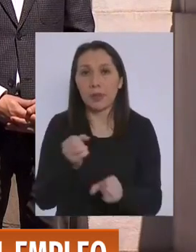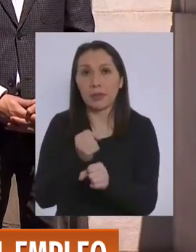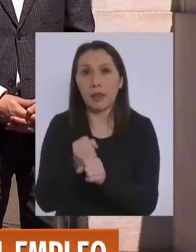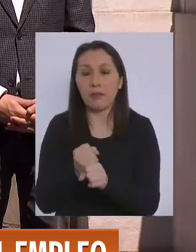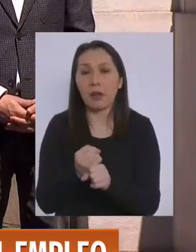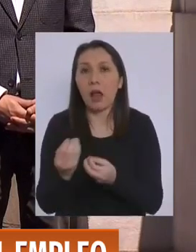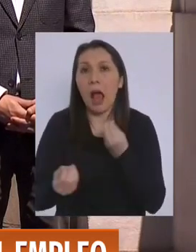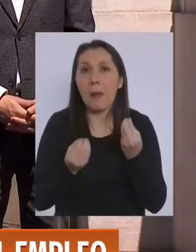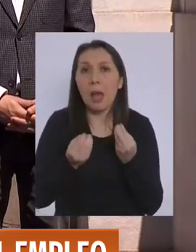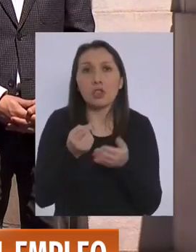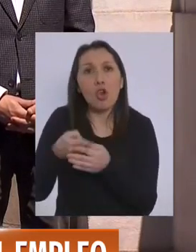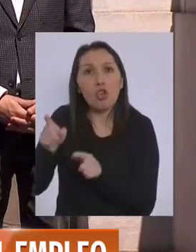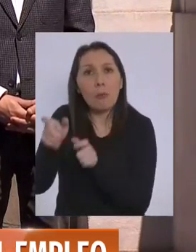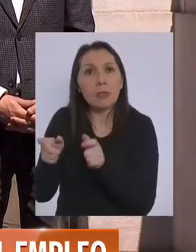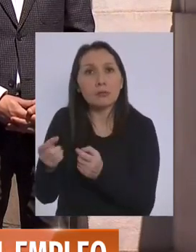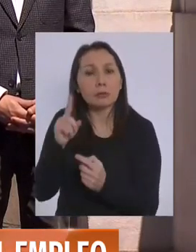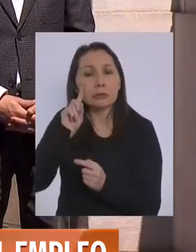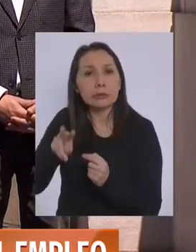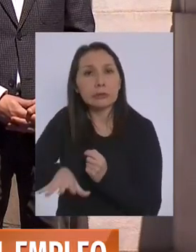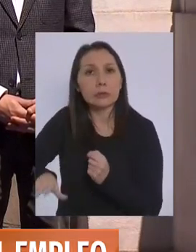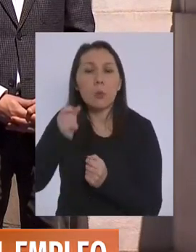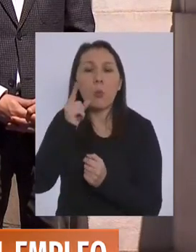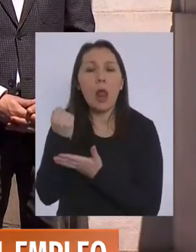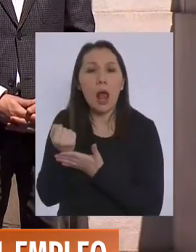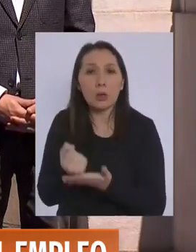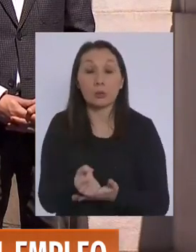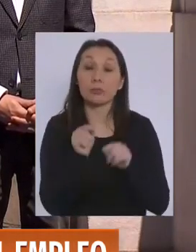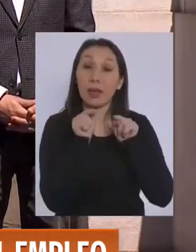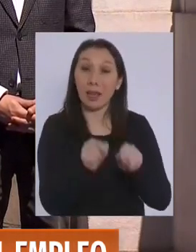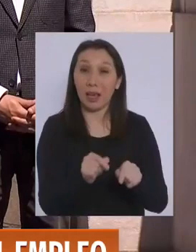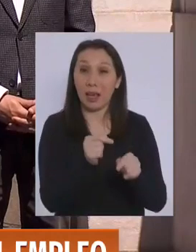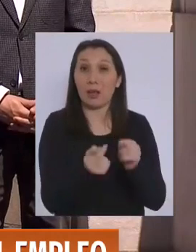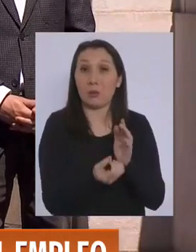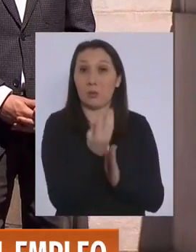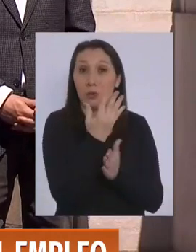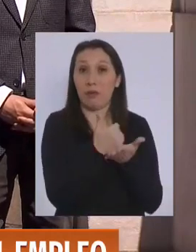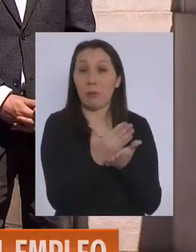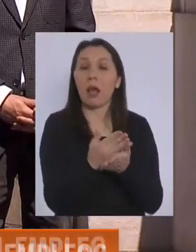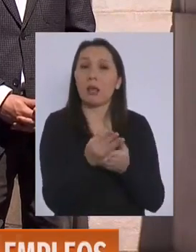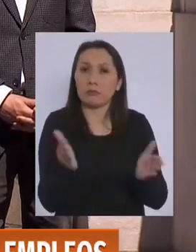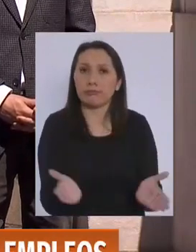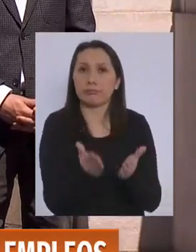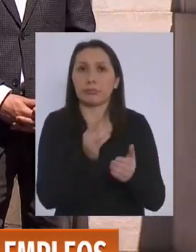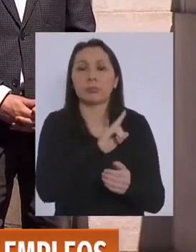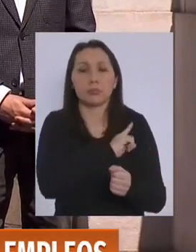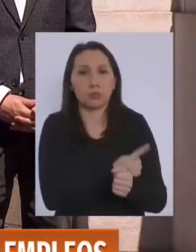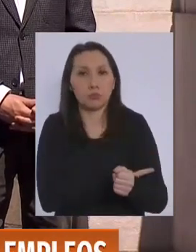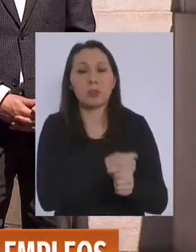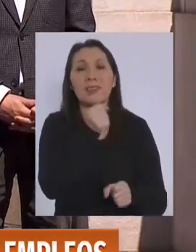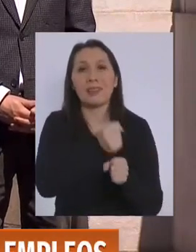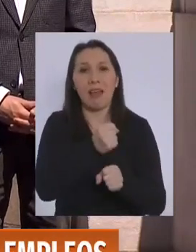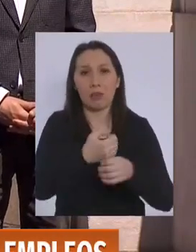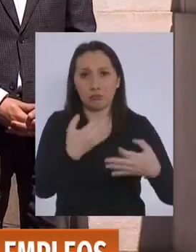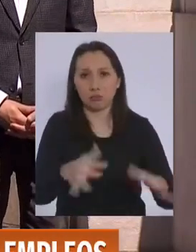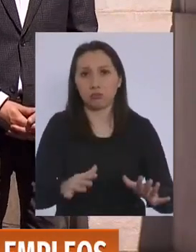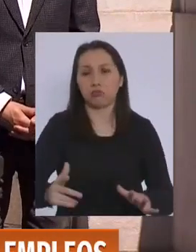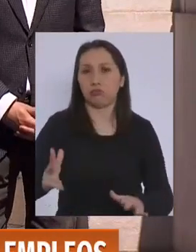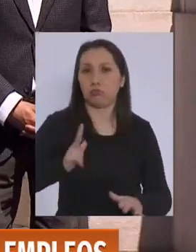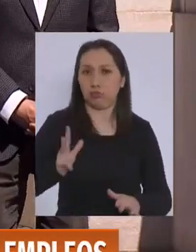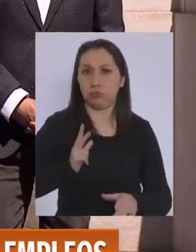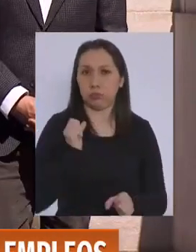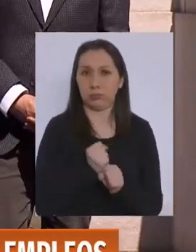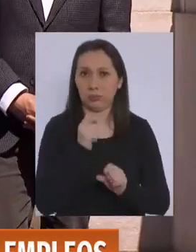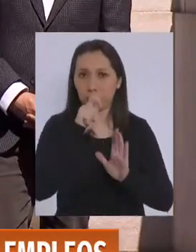empleos. ¿Qué pasa con el resto? ¿Cuál es la ayuda? A ver, este es un plan que lo que busca es potenciar el trabajo formal. Es lo que